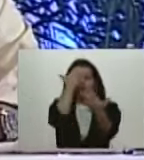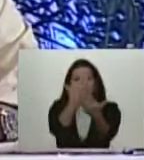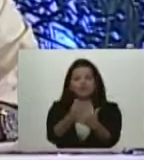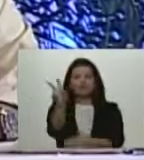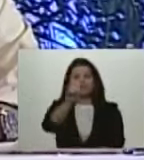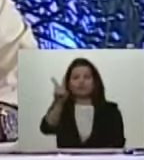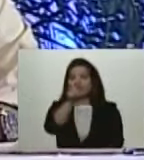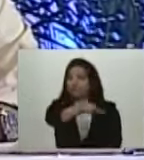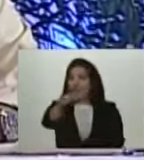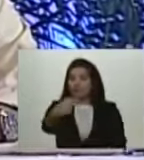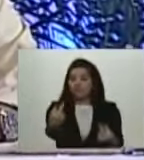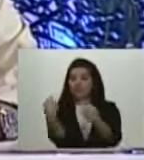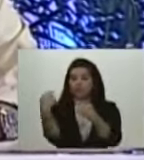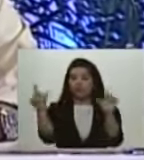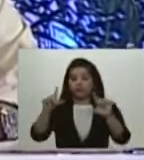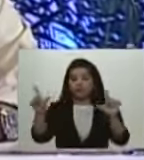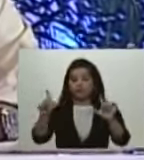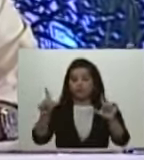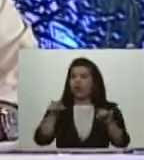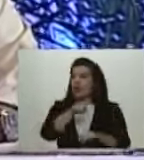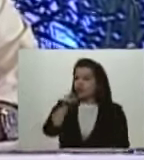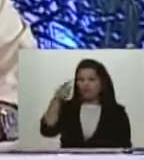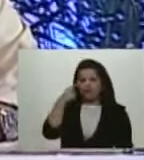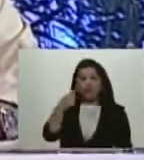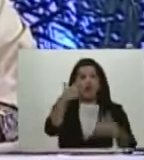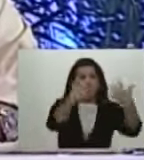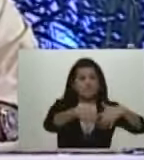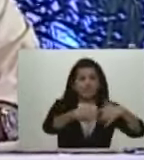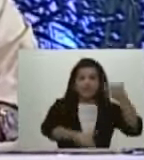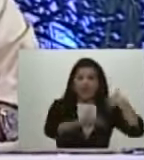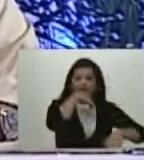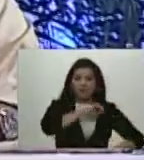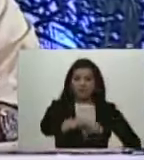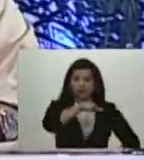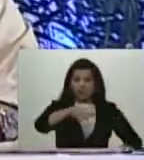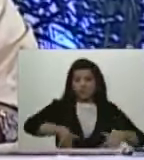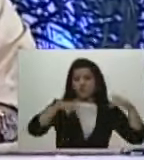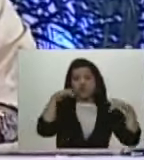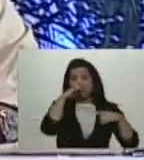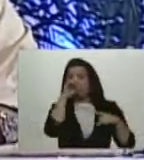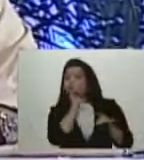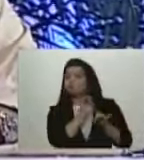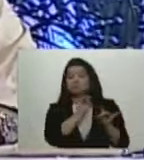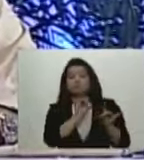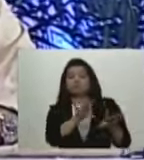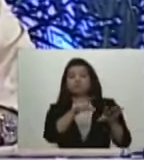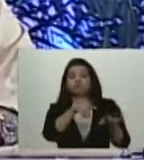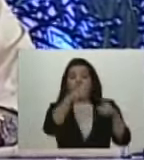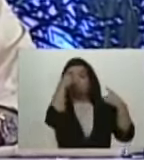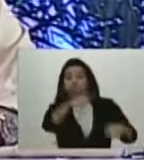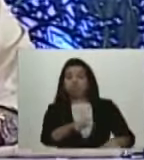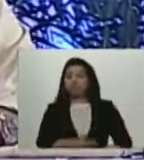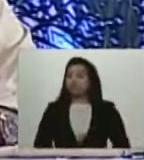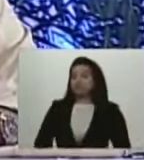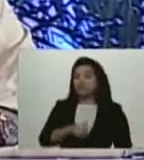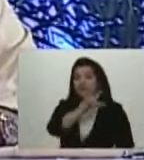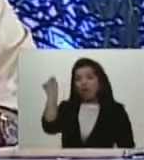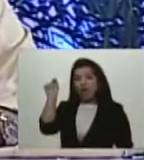capitalistas salvajes, parásitos, empresas nacionalizadas en manos de la clase